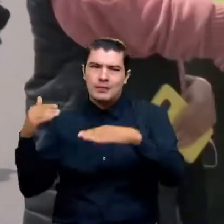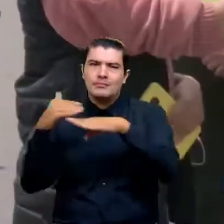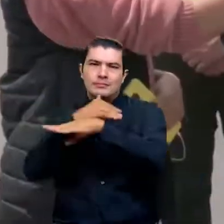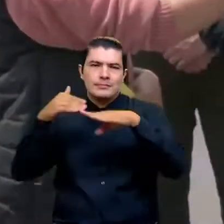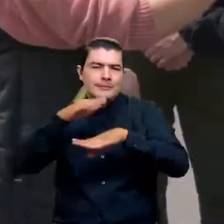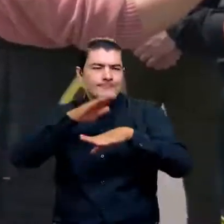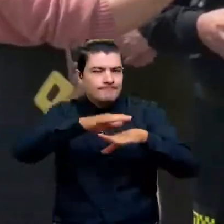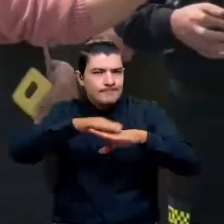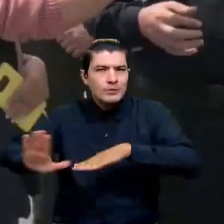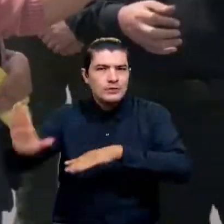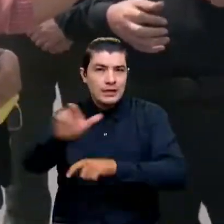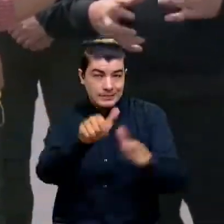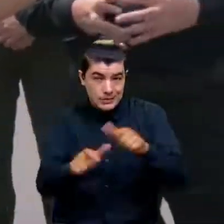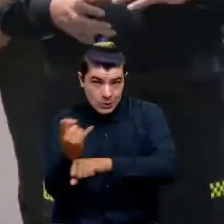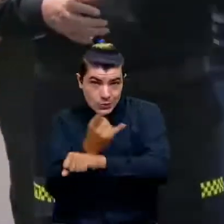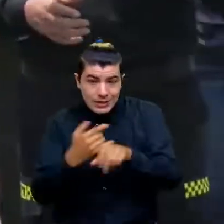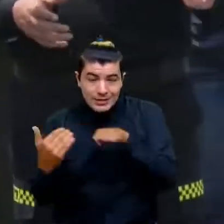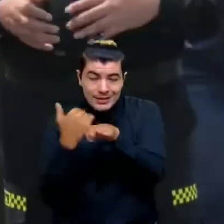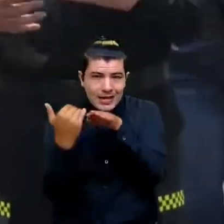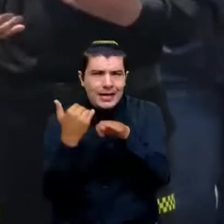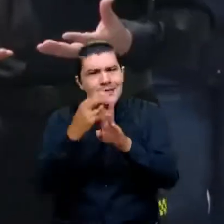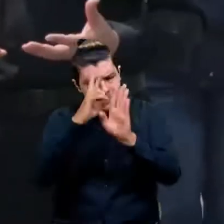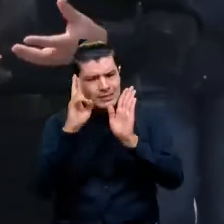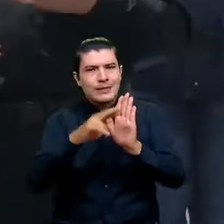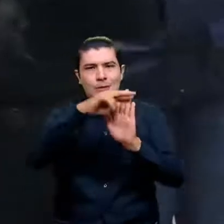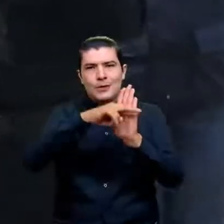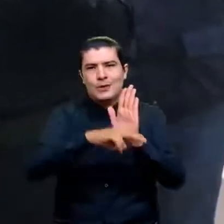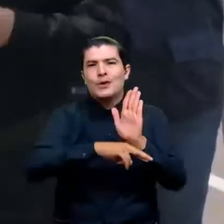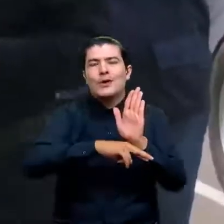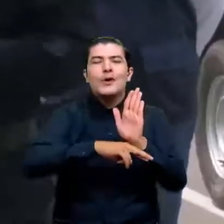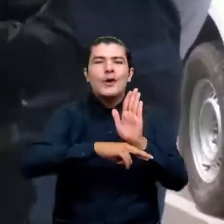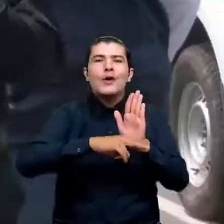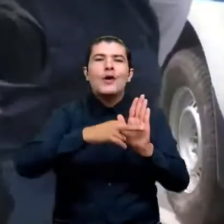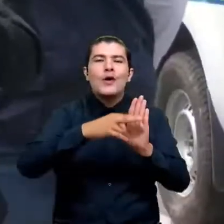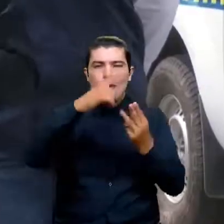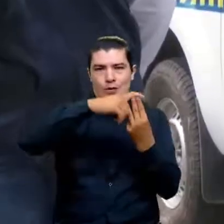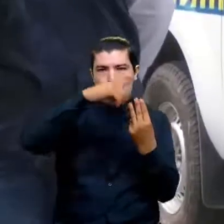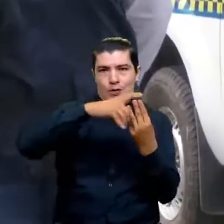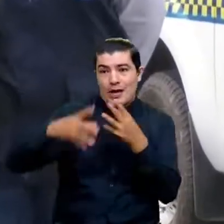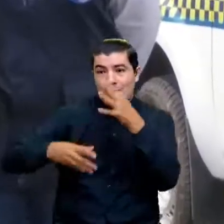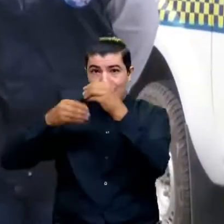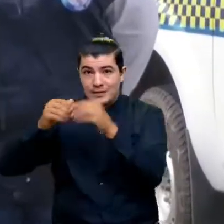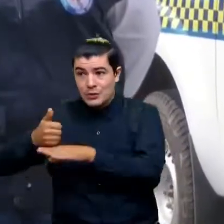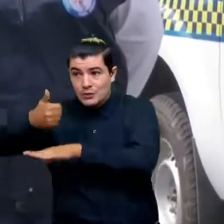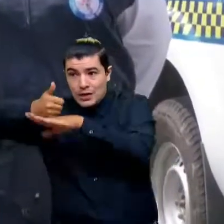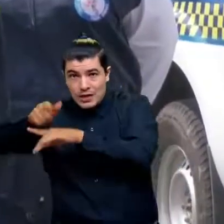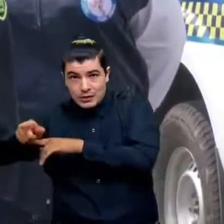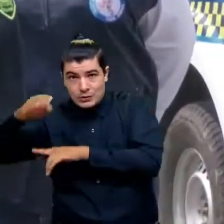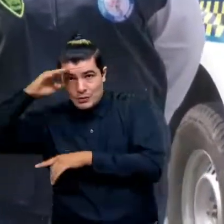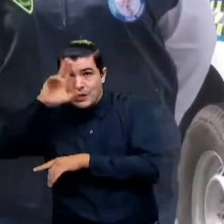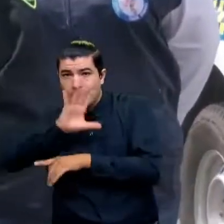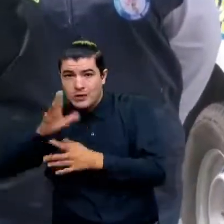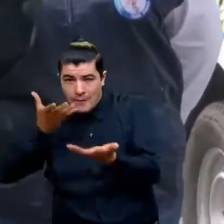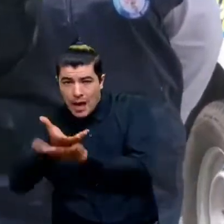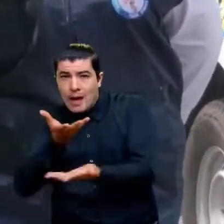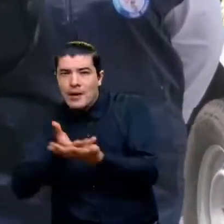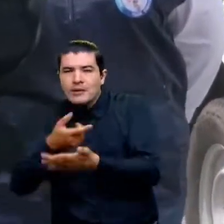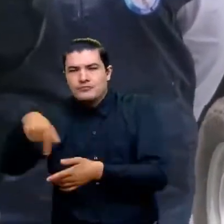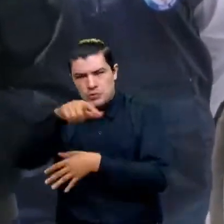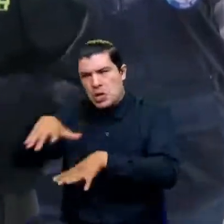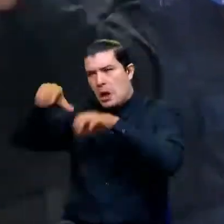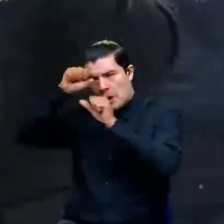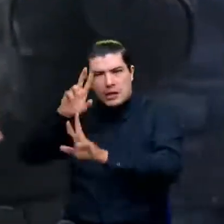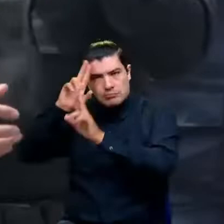mensaje siempre a los usuarios viales: el respeto por la norma, el respeto por cada una de las orientaciones que dan nuestros uniformados en las vías. Y es